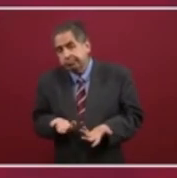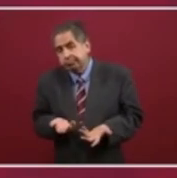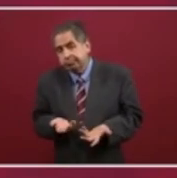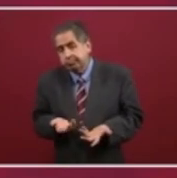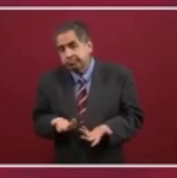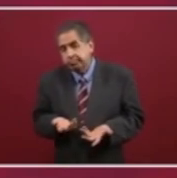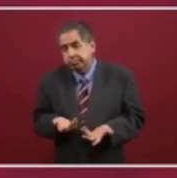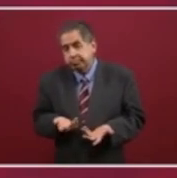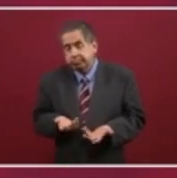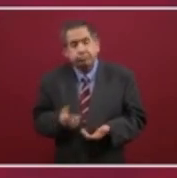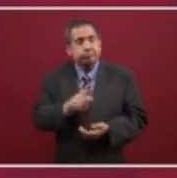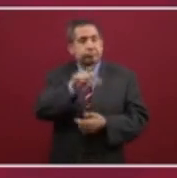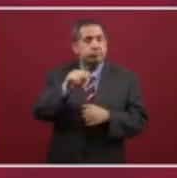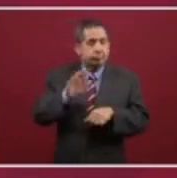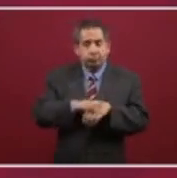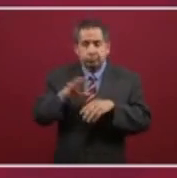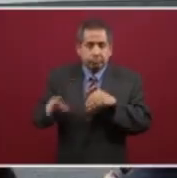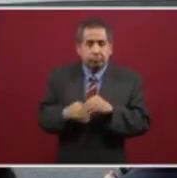y